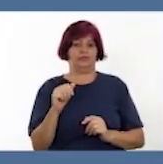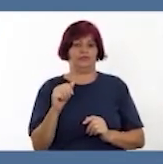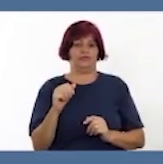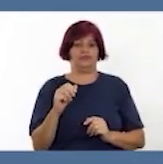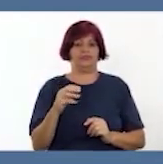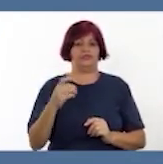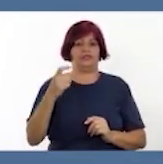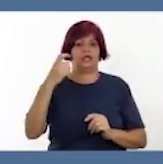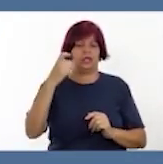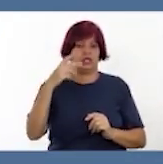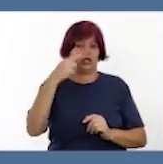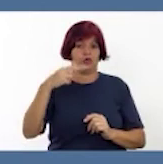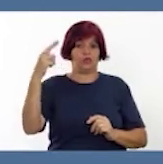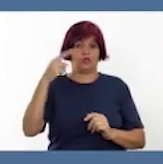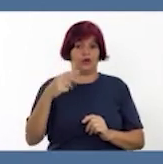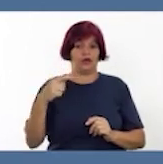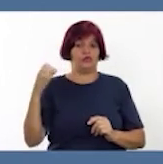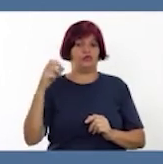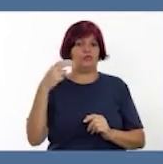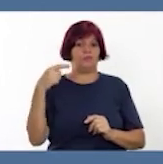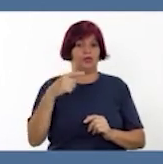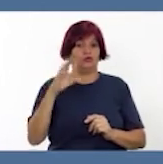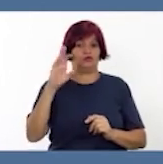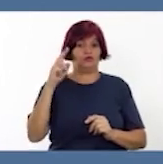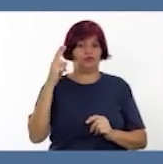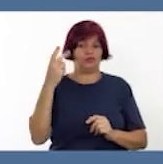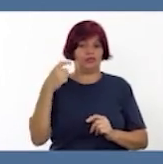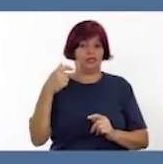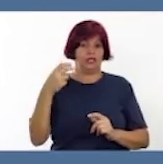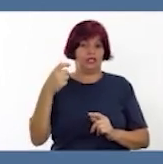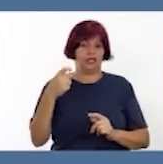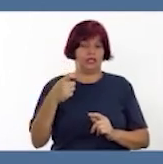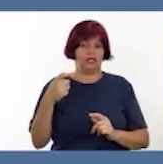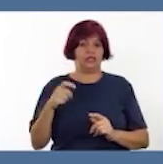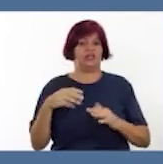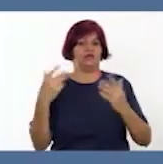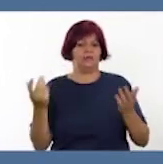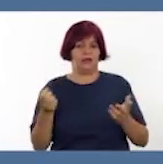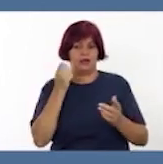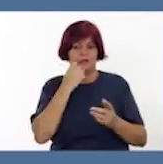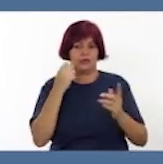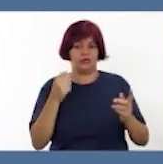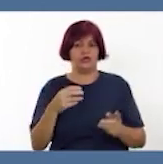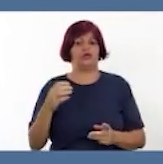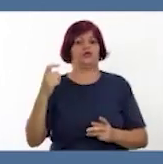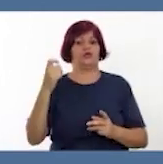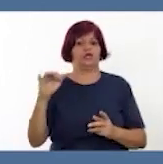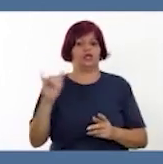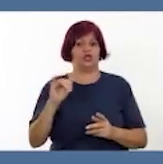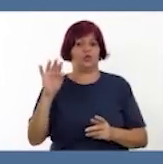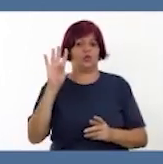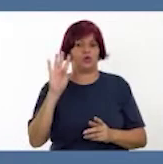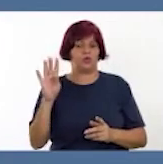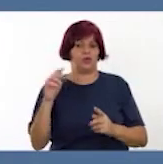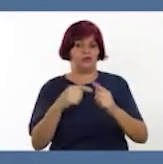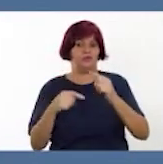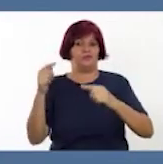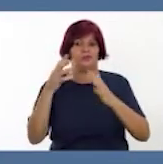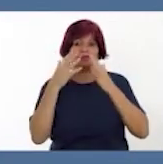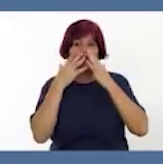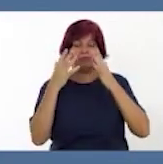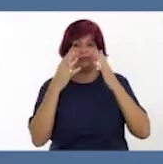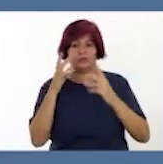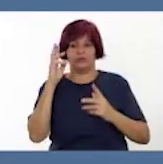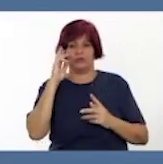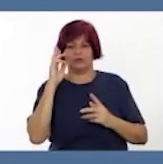aquí, nos quedan x cuadrado más x menos 20 igual 0, después de descomponer nos queda x menos 5 y x